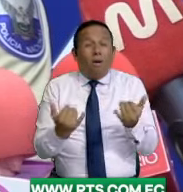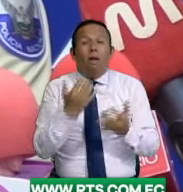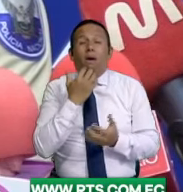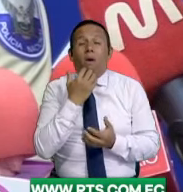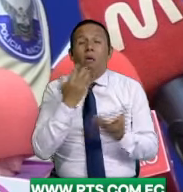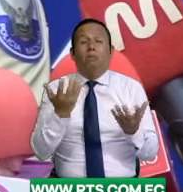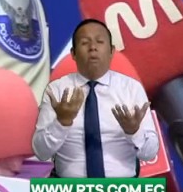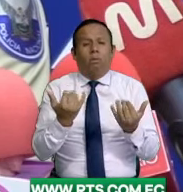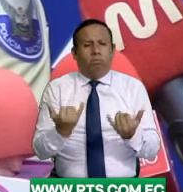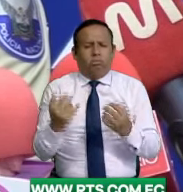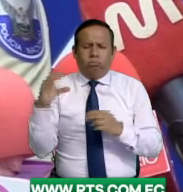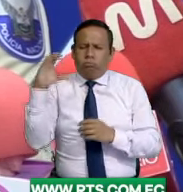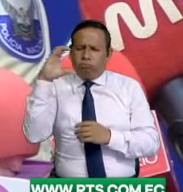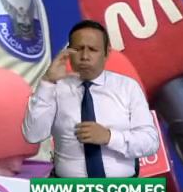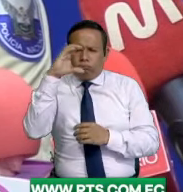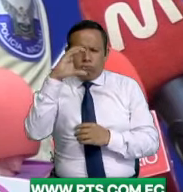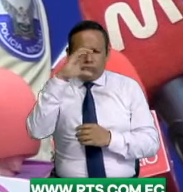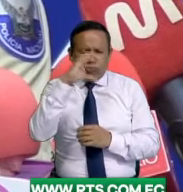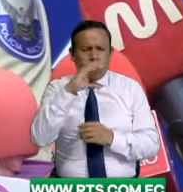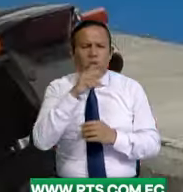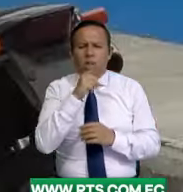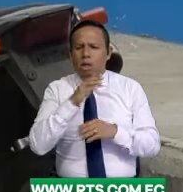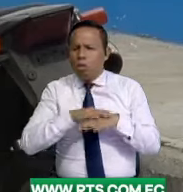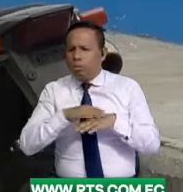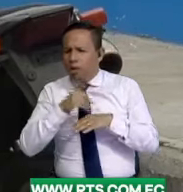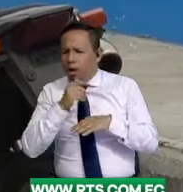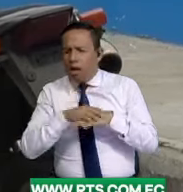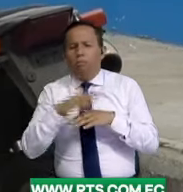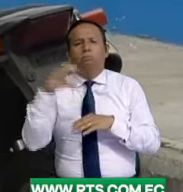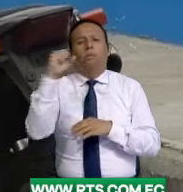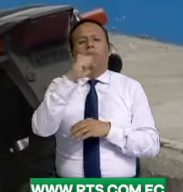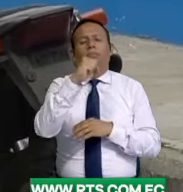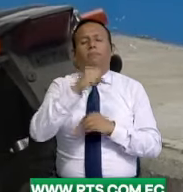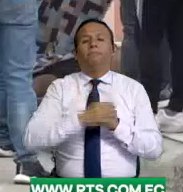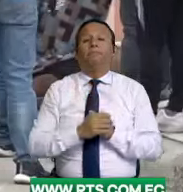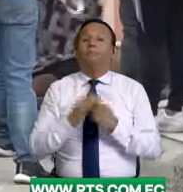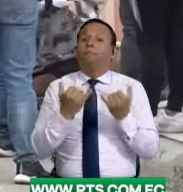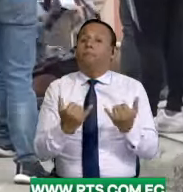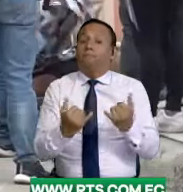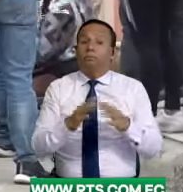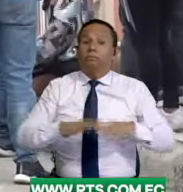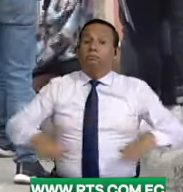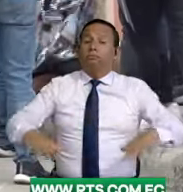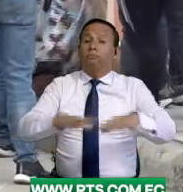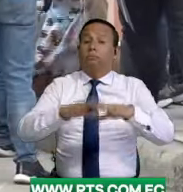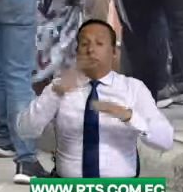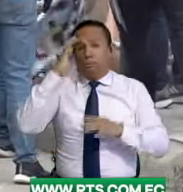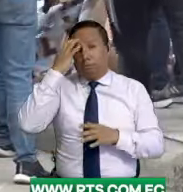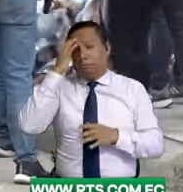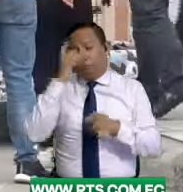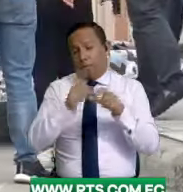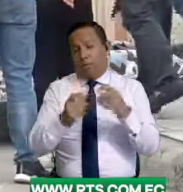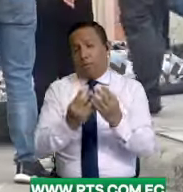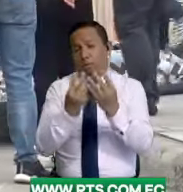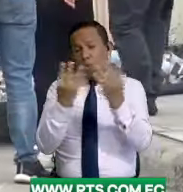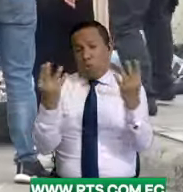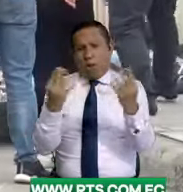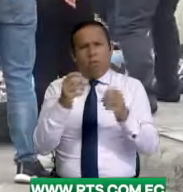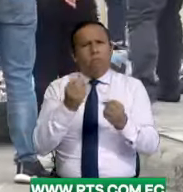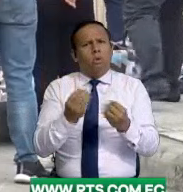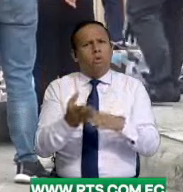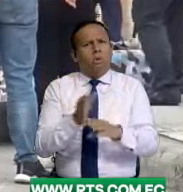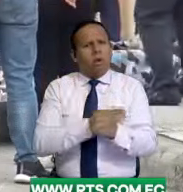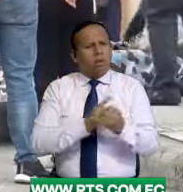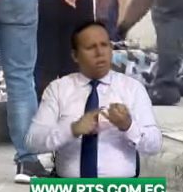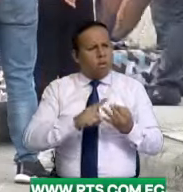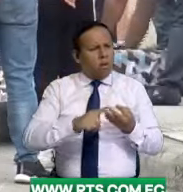poder localizar a los causantes de este hecho. El hecho genera preocupación en este sector de la parroquia Eloy Alfaro, donde se han registrado ya varias